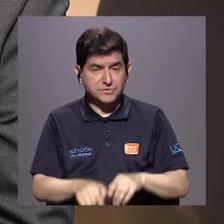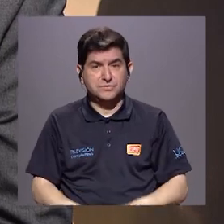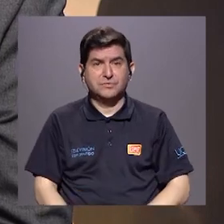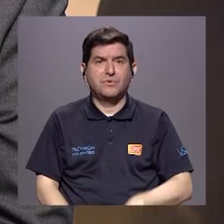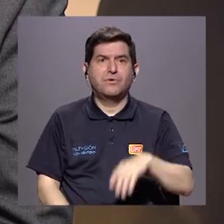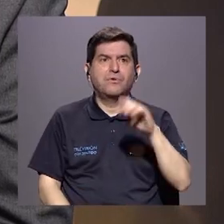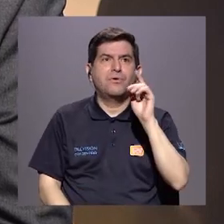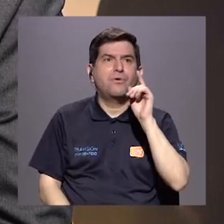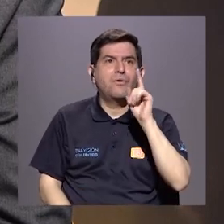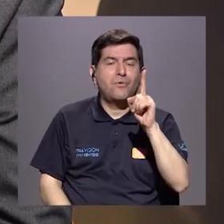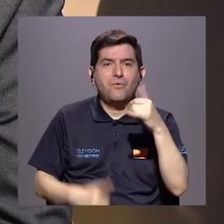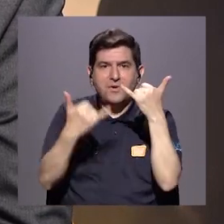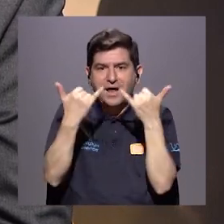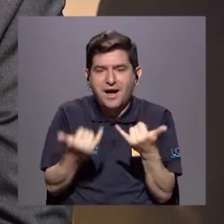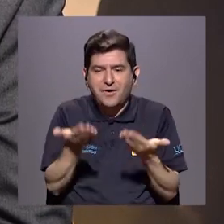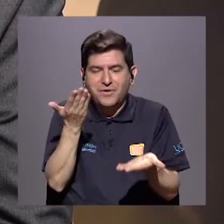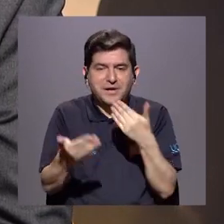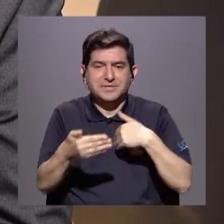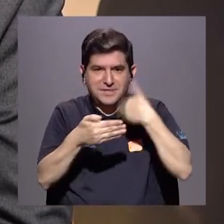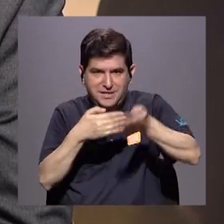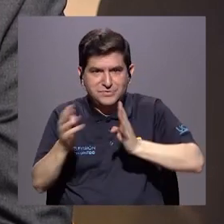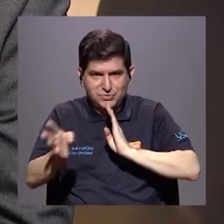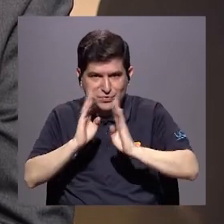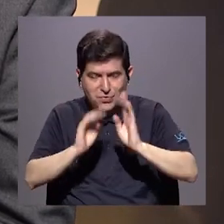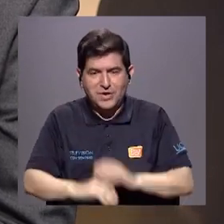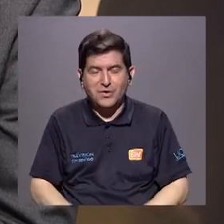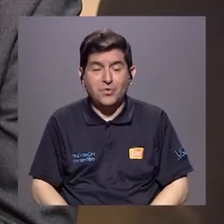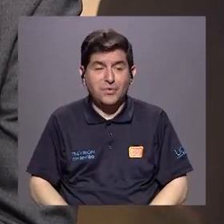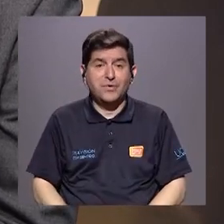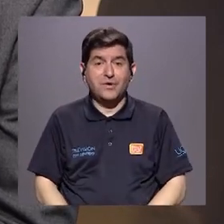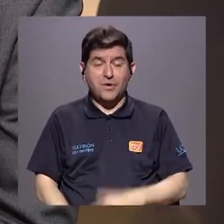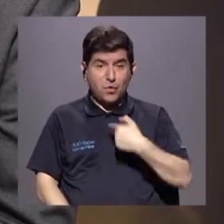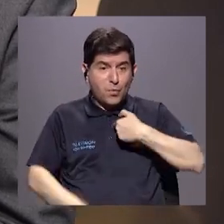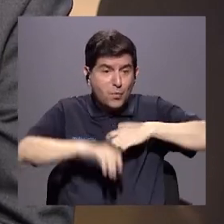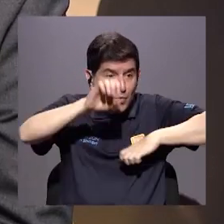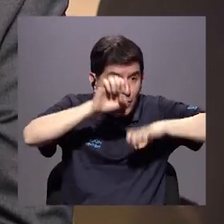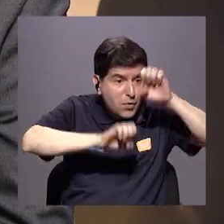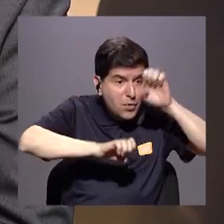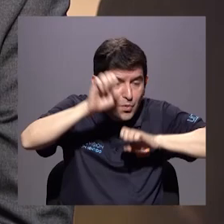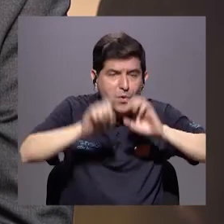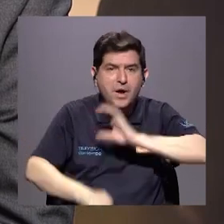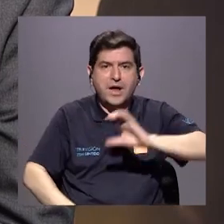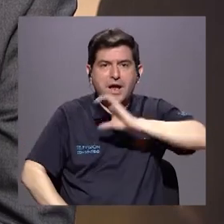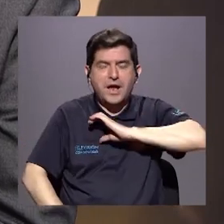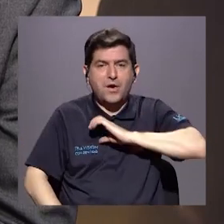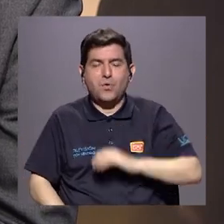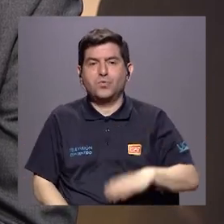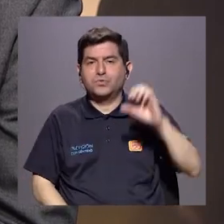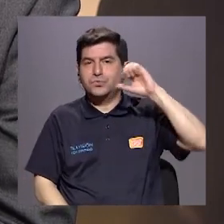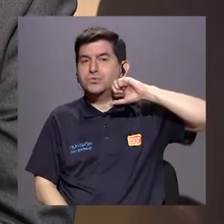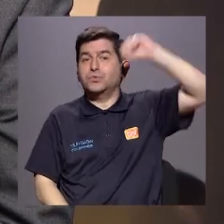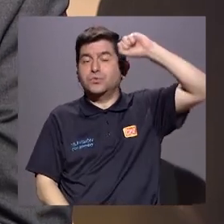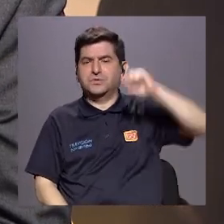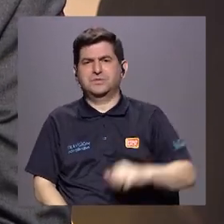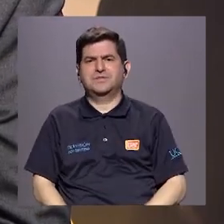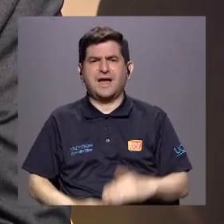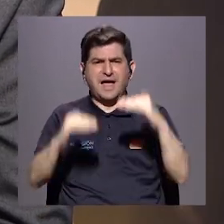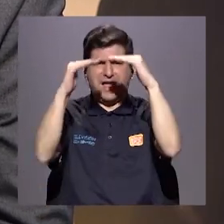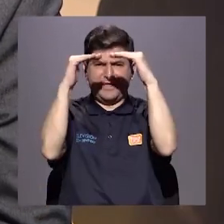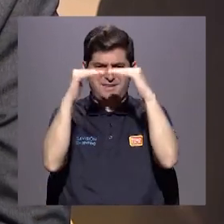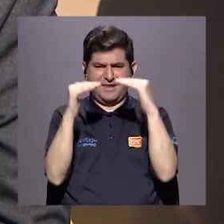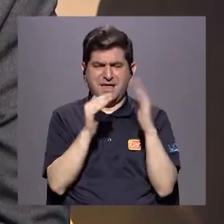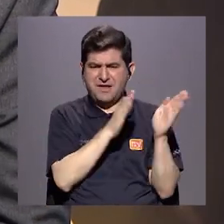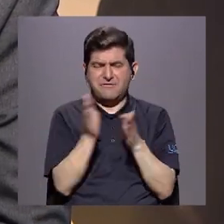que ahora seguramente vamos a conversar una de las cosas que uno valora en el comportamiento sociedad es a cuál nivel de planificación